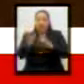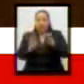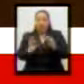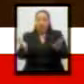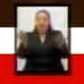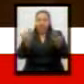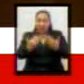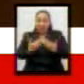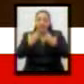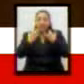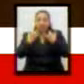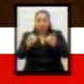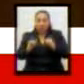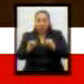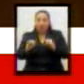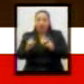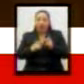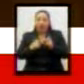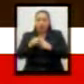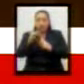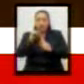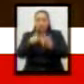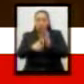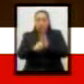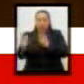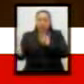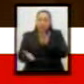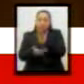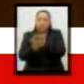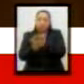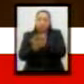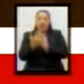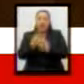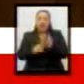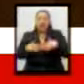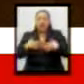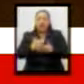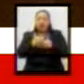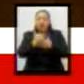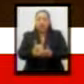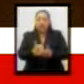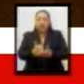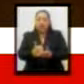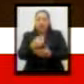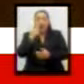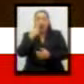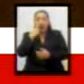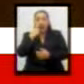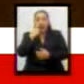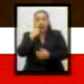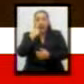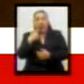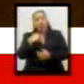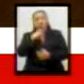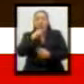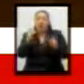anexa como un anexo, como un informe adjunto, que le permite a los y las congresistas decir, bueno, de todo lo